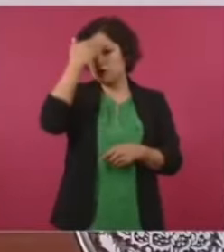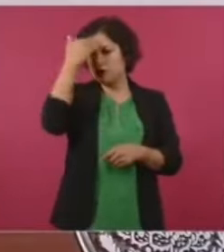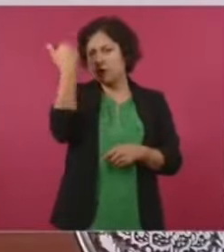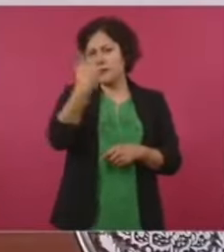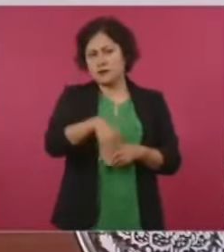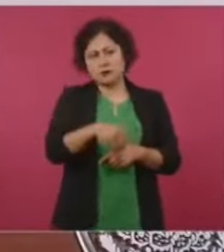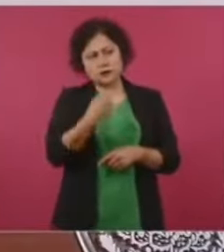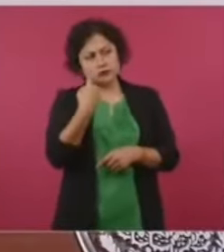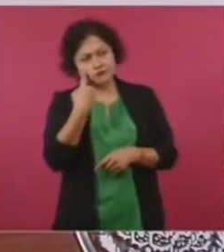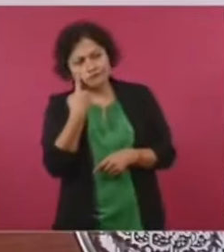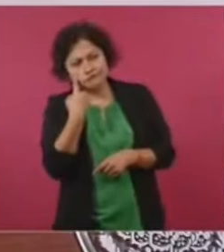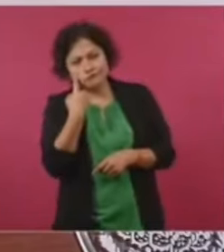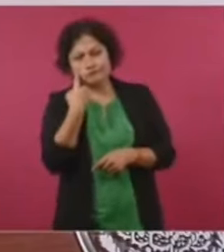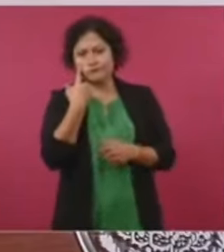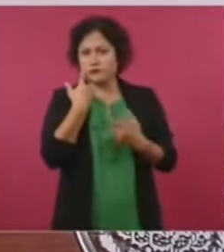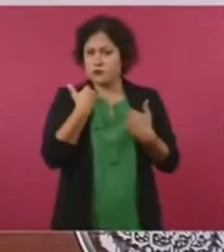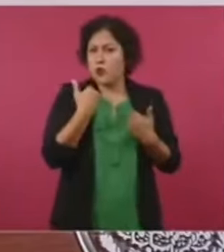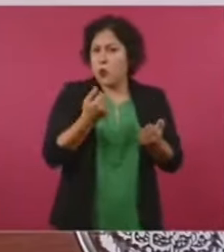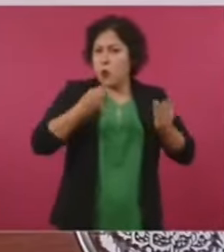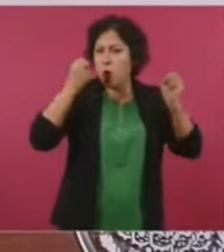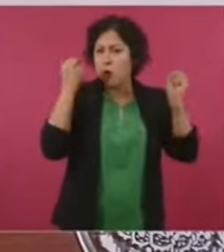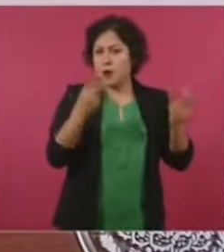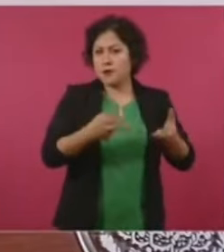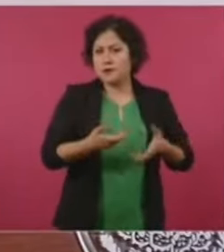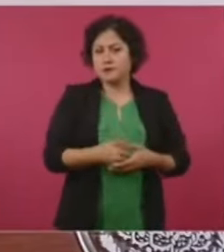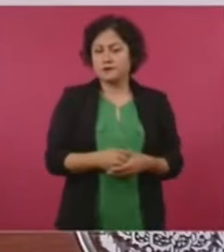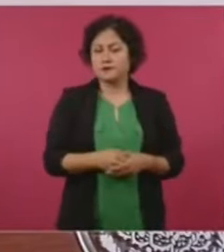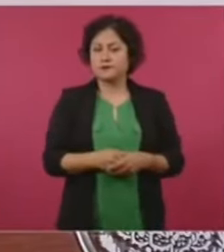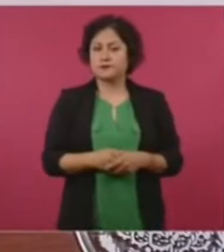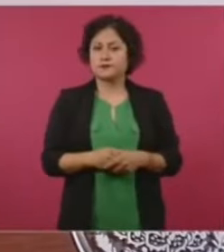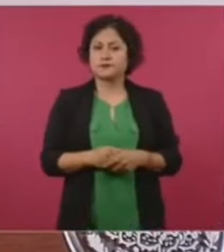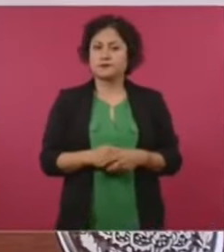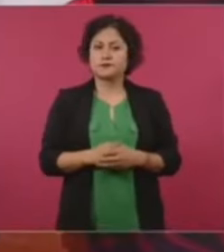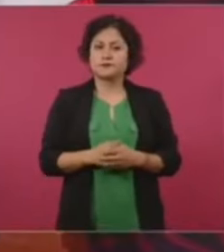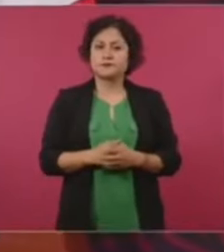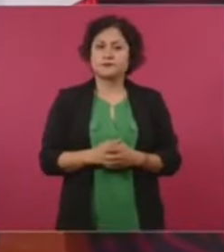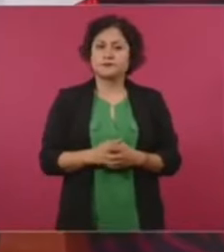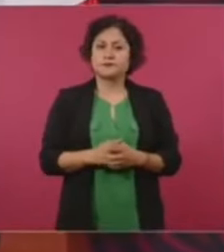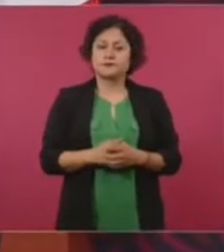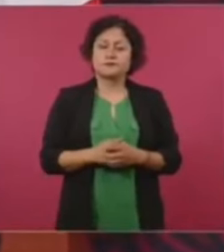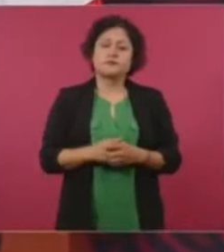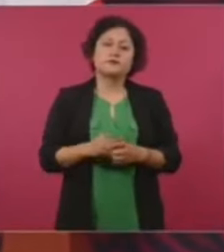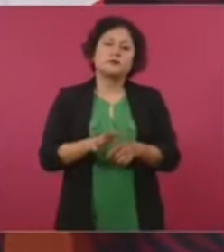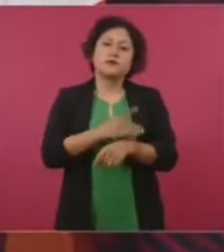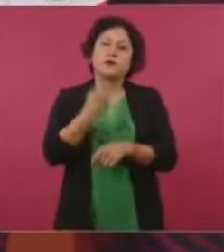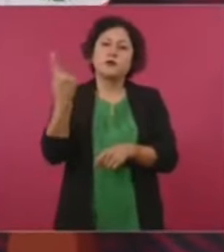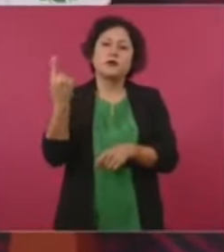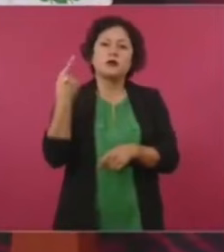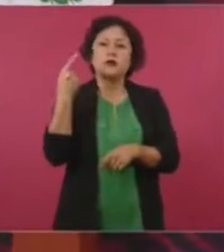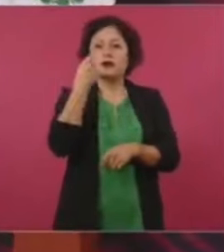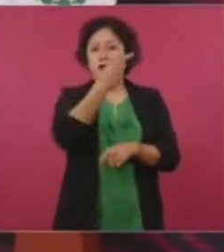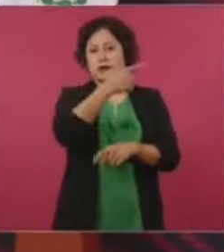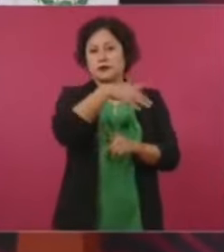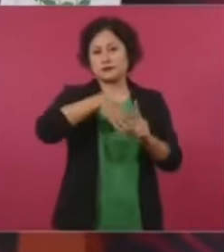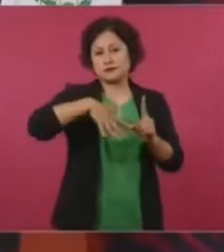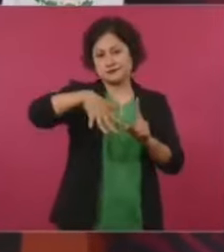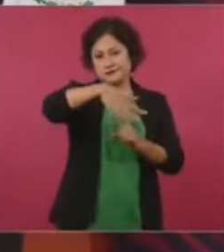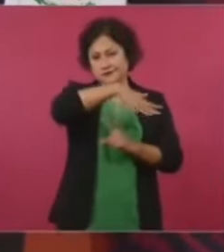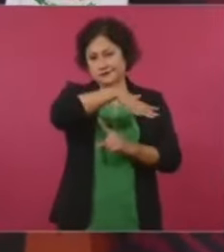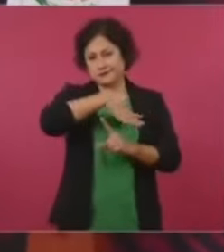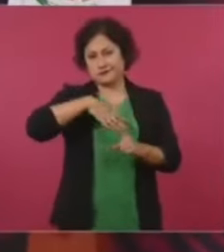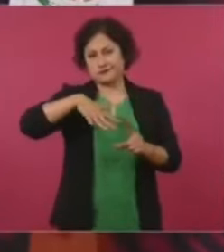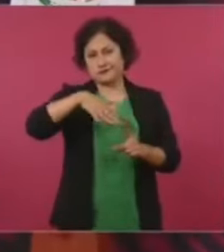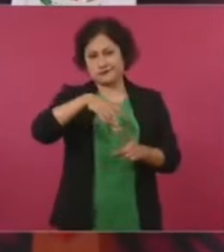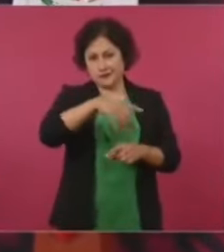haya personas que no estén de acuerdo con ciertas políticas o reformas implementadas en un país. Sin embargo, es